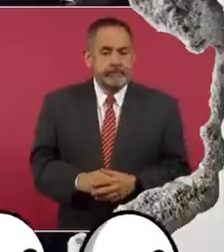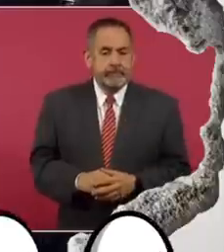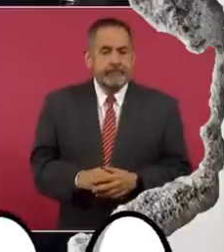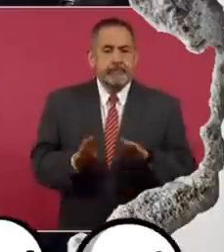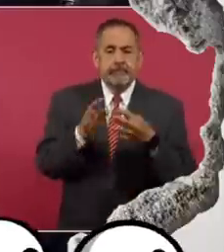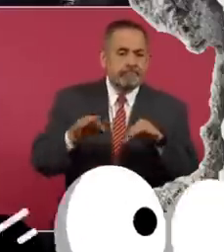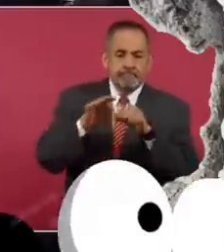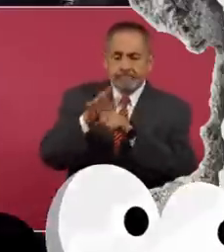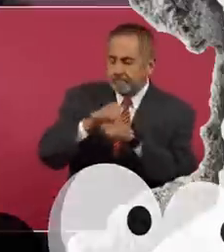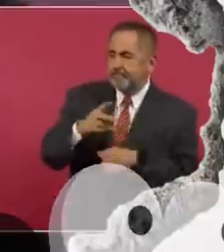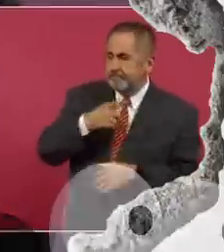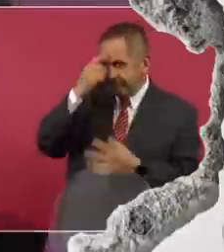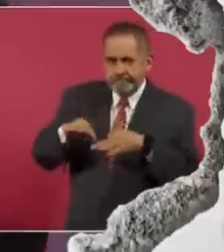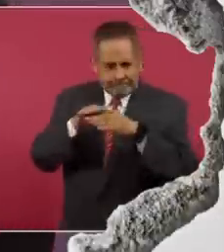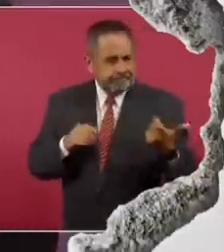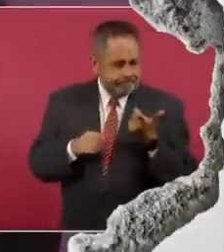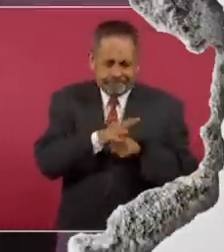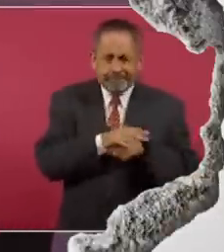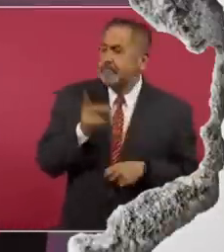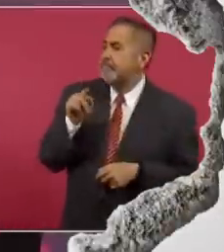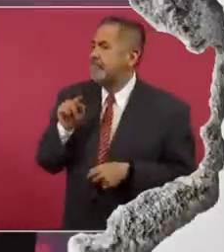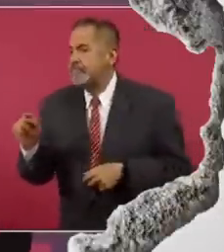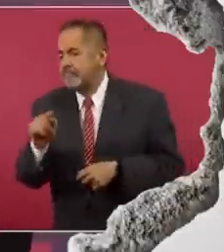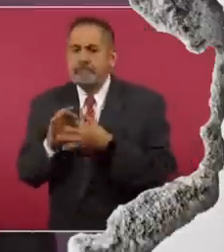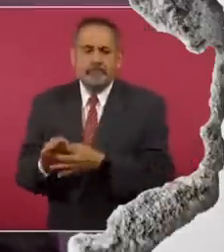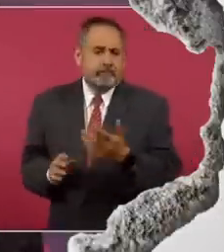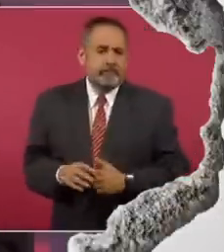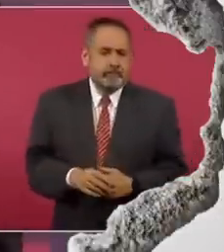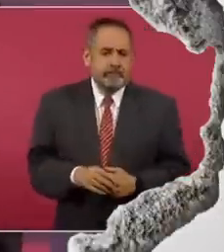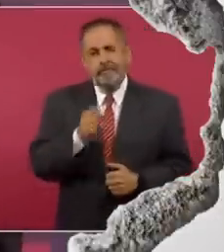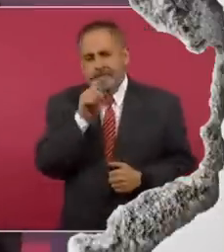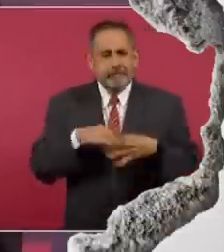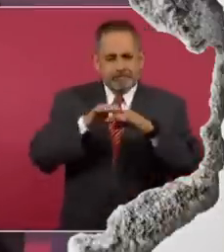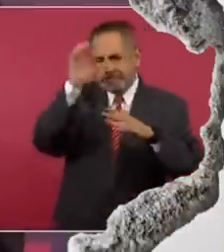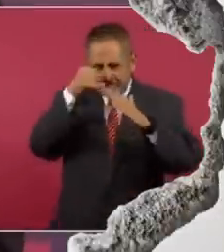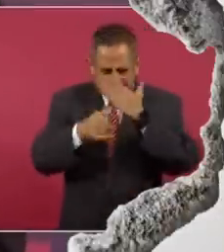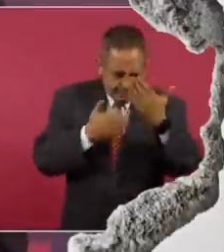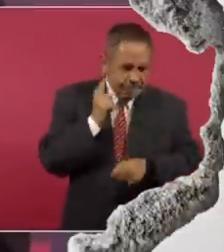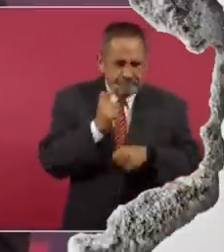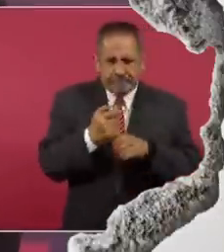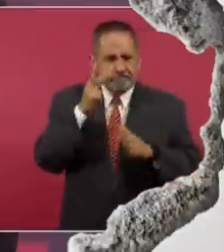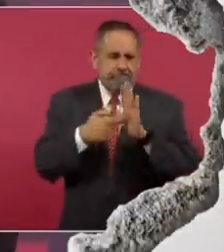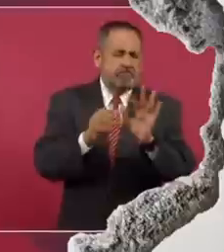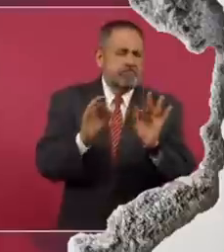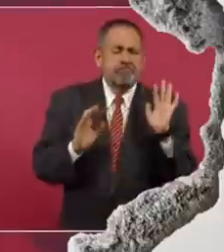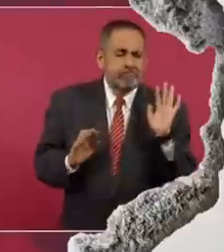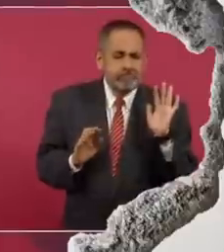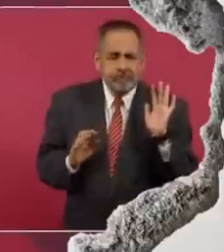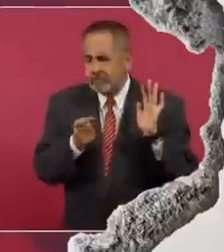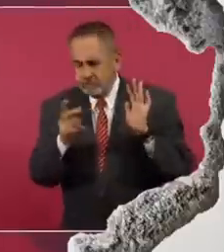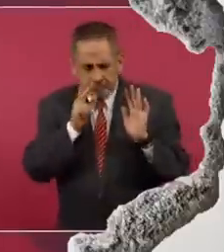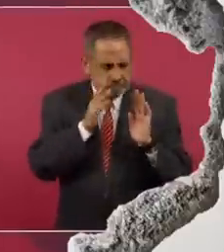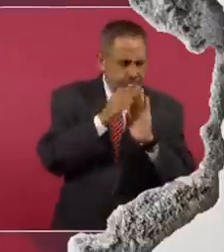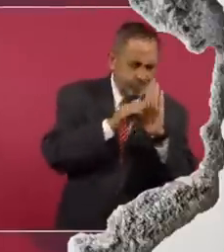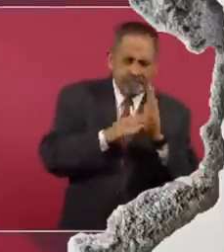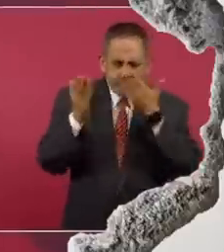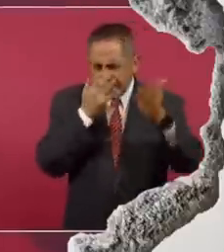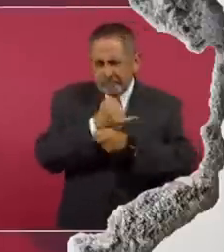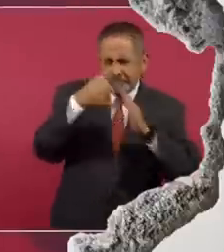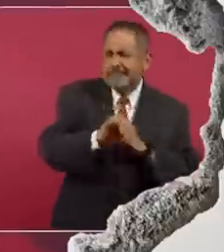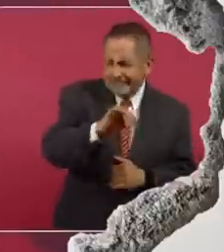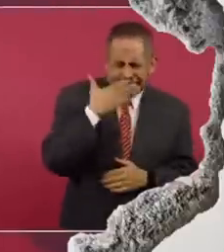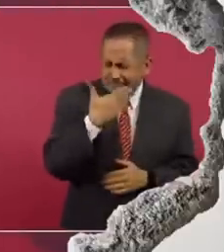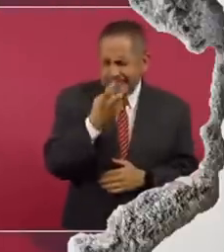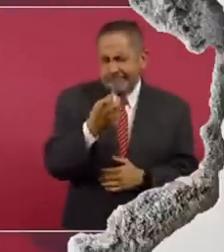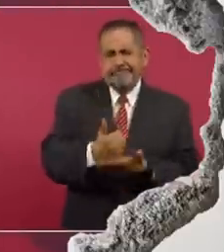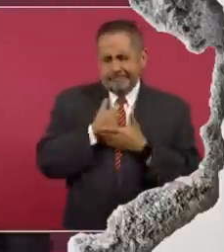lo que debe de importar en la vida. Sí, es importante la ciencia, lo racional, lo demostrable, lo que se comprueba, técnica, científicamente, pero